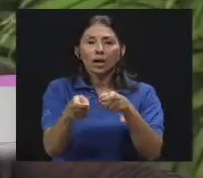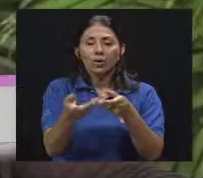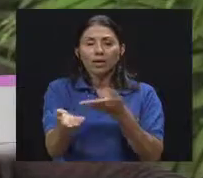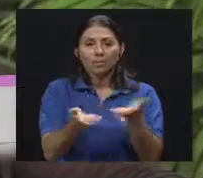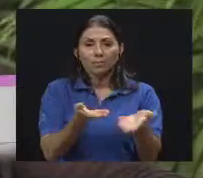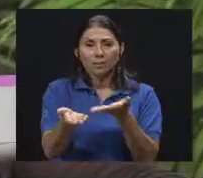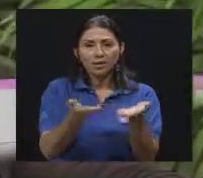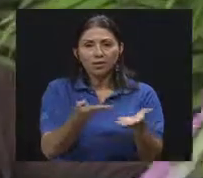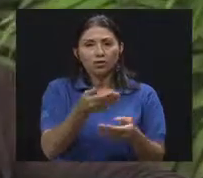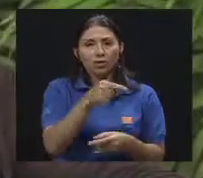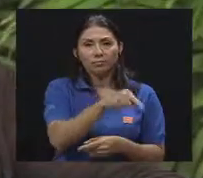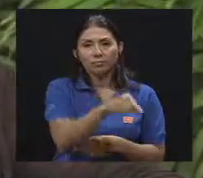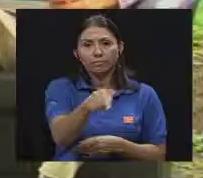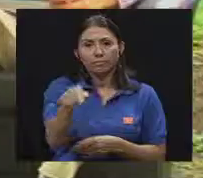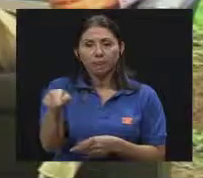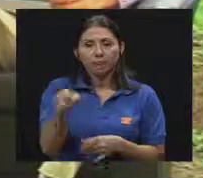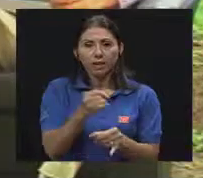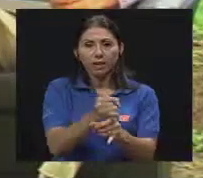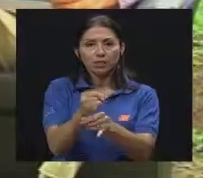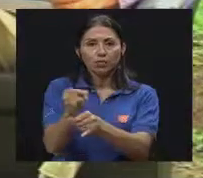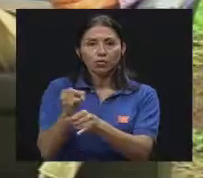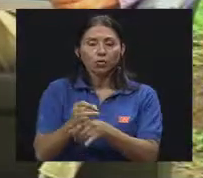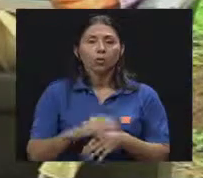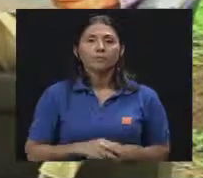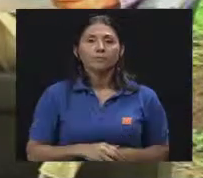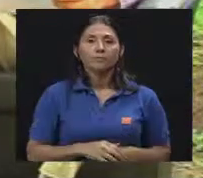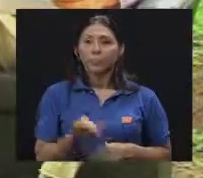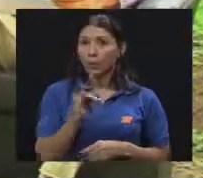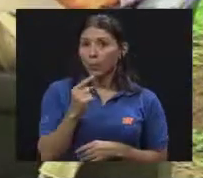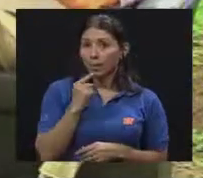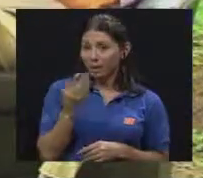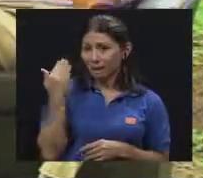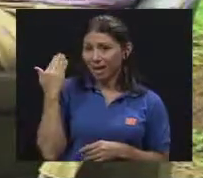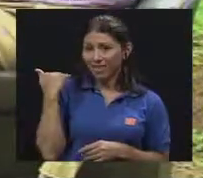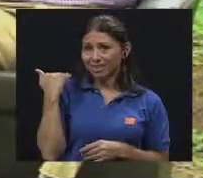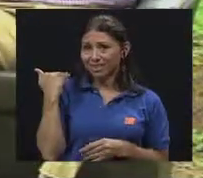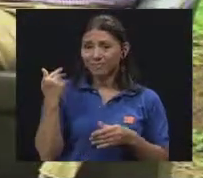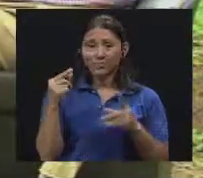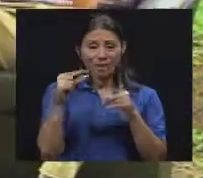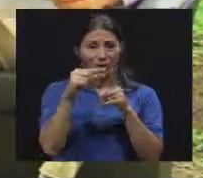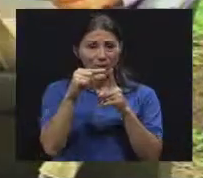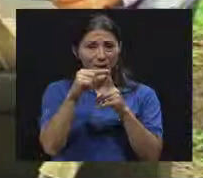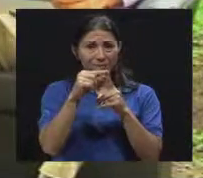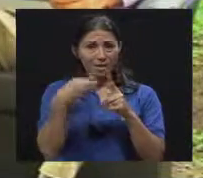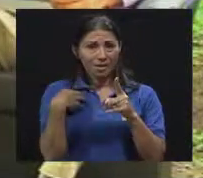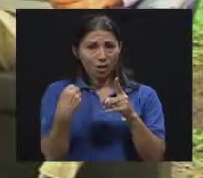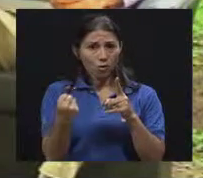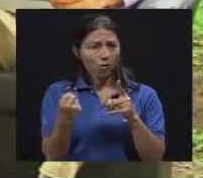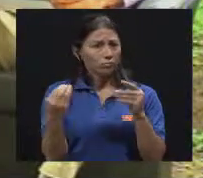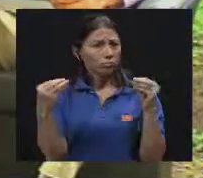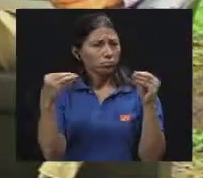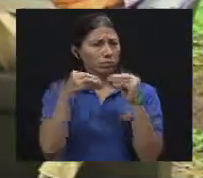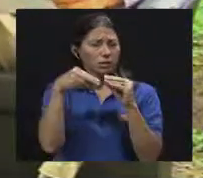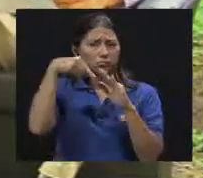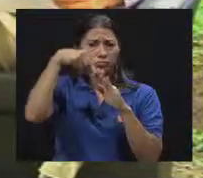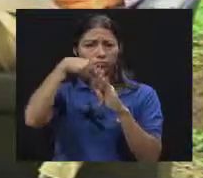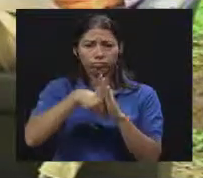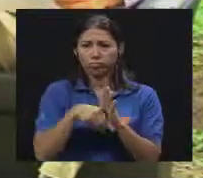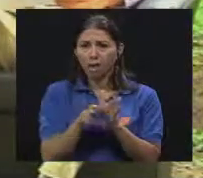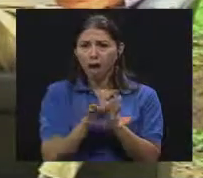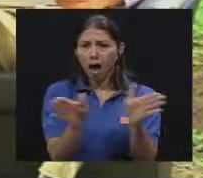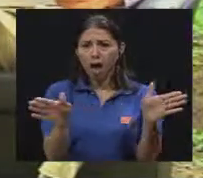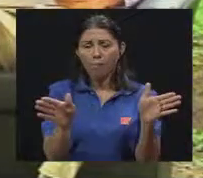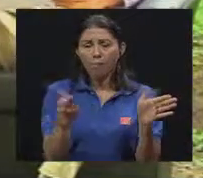cada una de las instituciones. Como dijimos al inicio del programa, el concepto de salud es muy amplio y abarca algo más